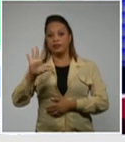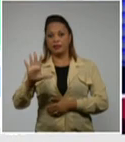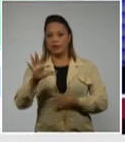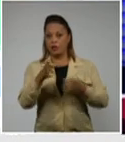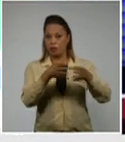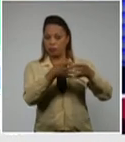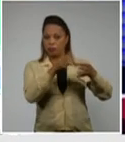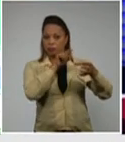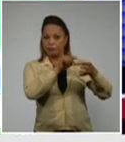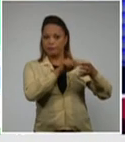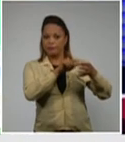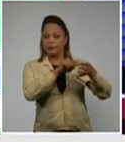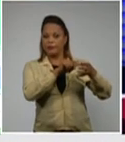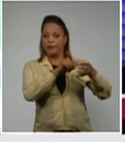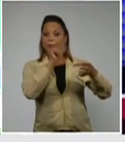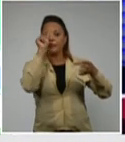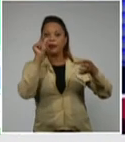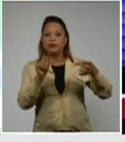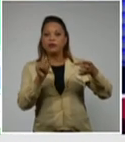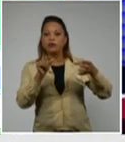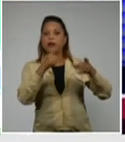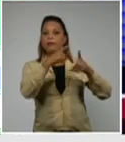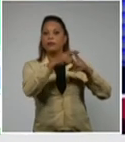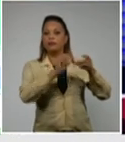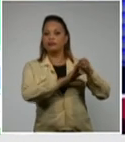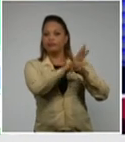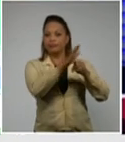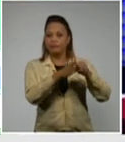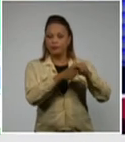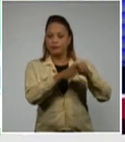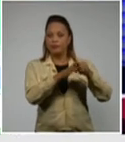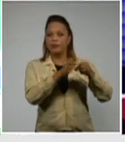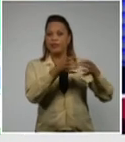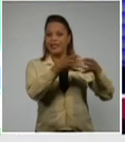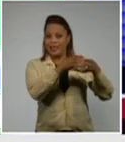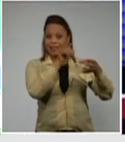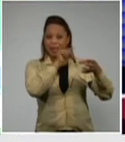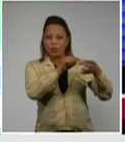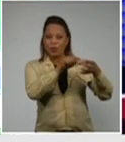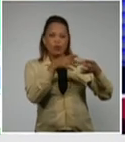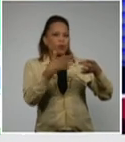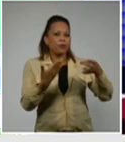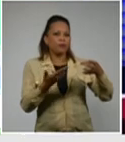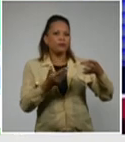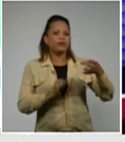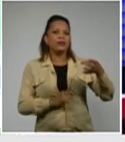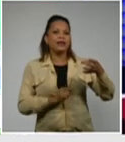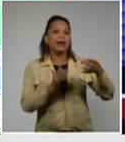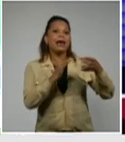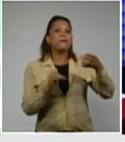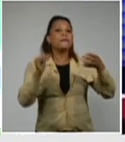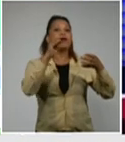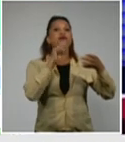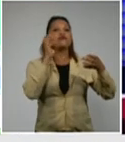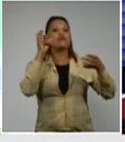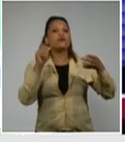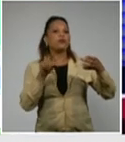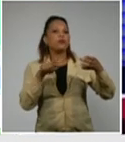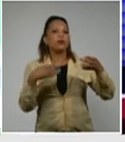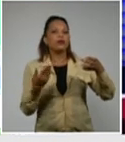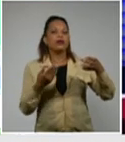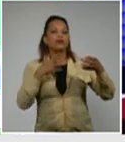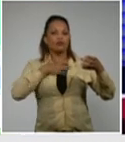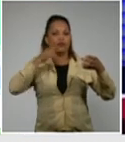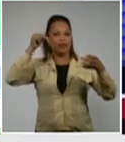875 personas que se diagnosticaron ayer con la COVID-19, pues el mayor número son